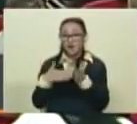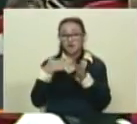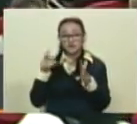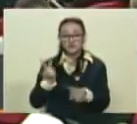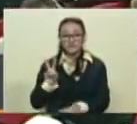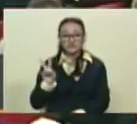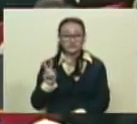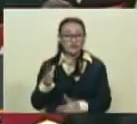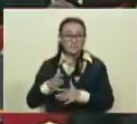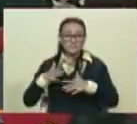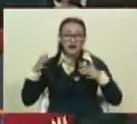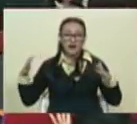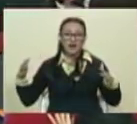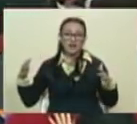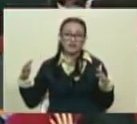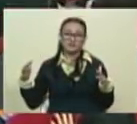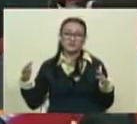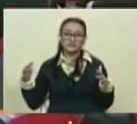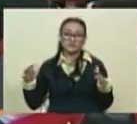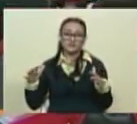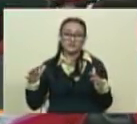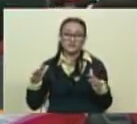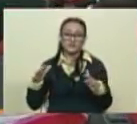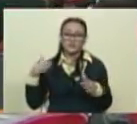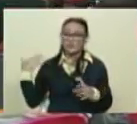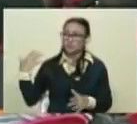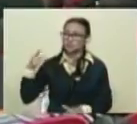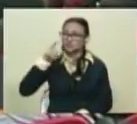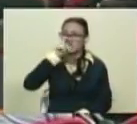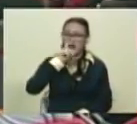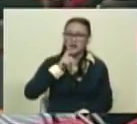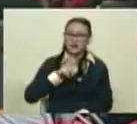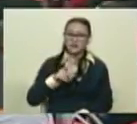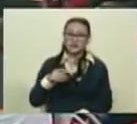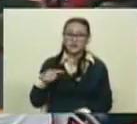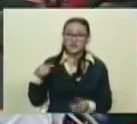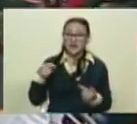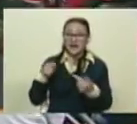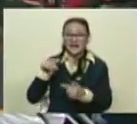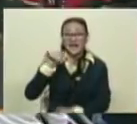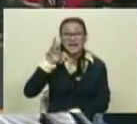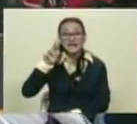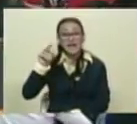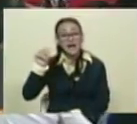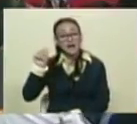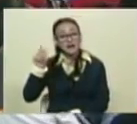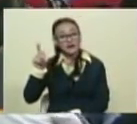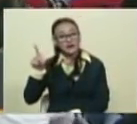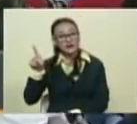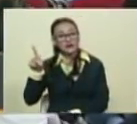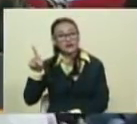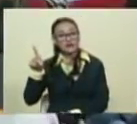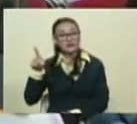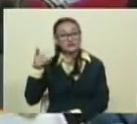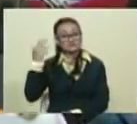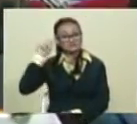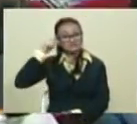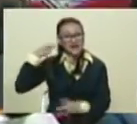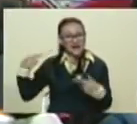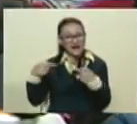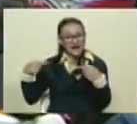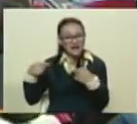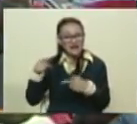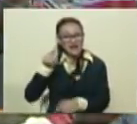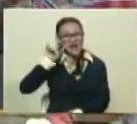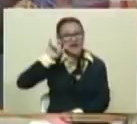Venezuela más grande que yo haya visto en muchos años, inclusive desde la guerra de Irak. Desde la guerra de Irak,